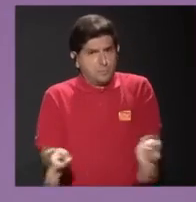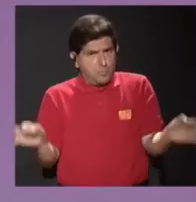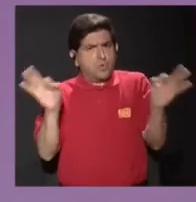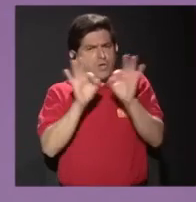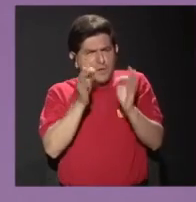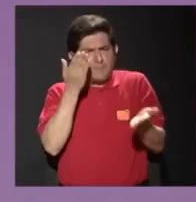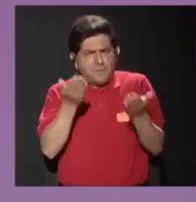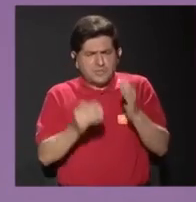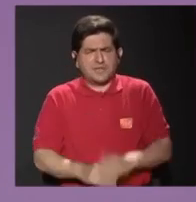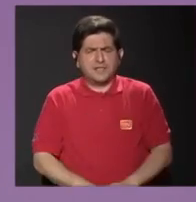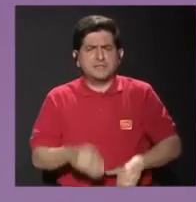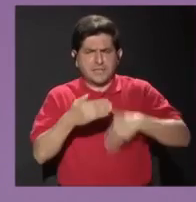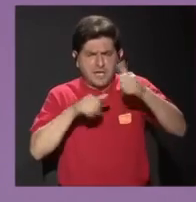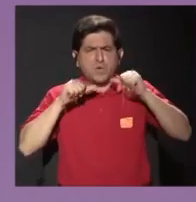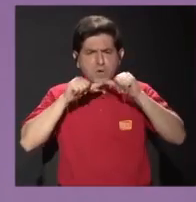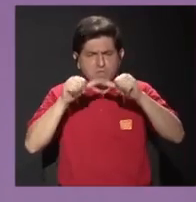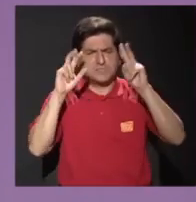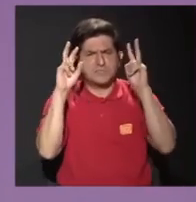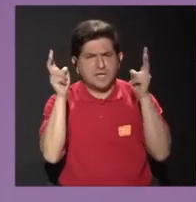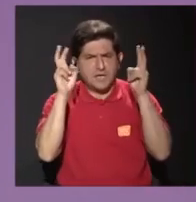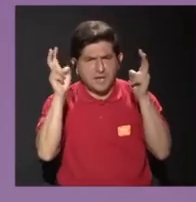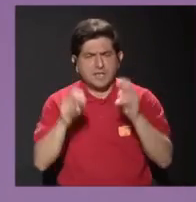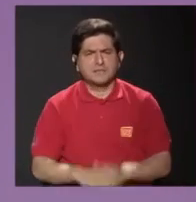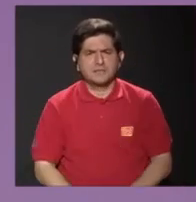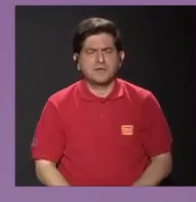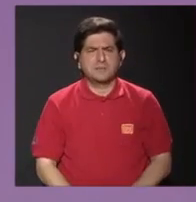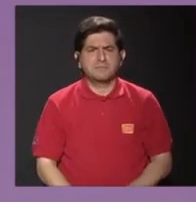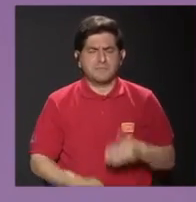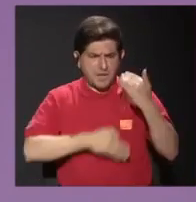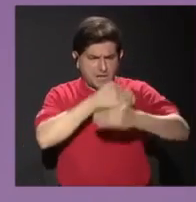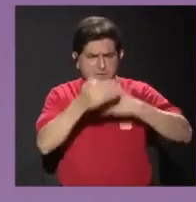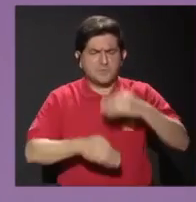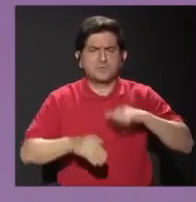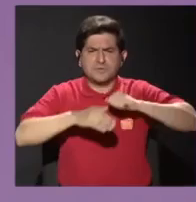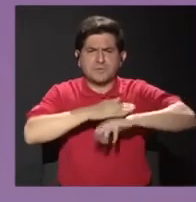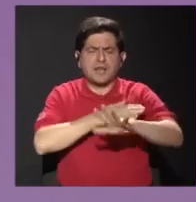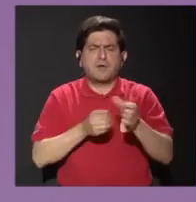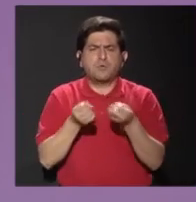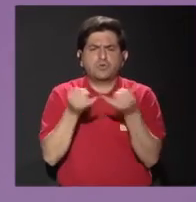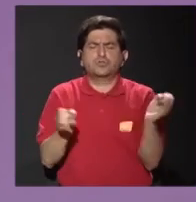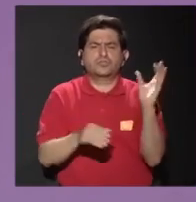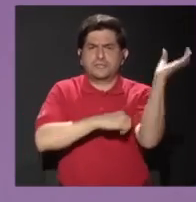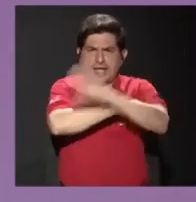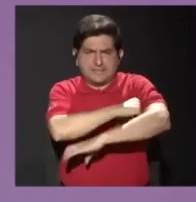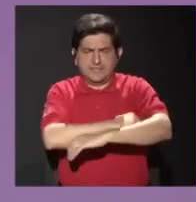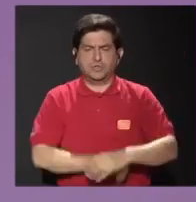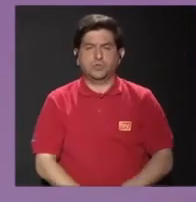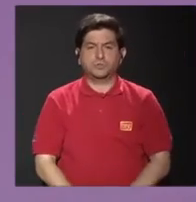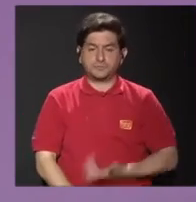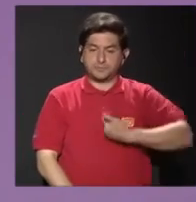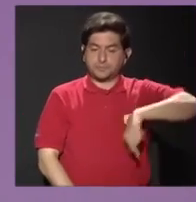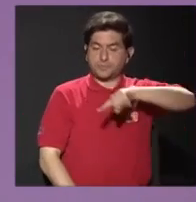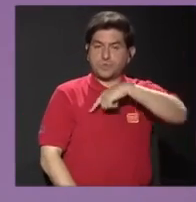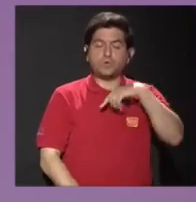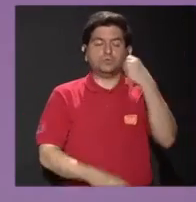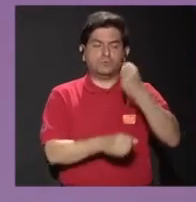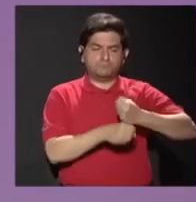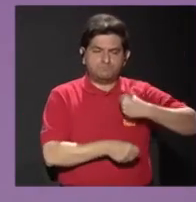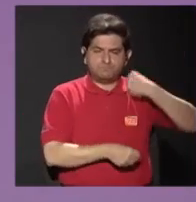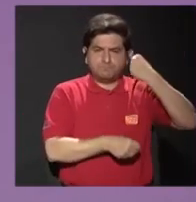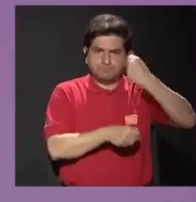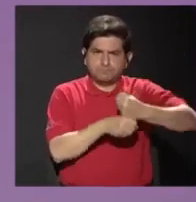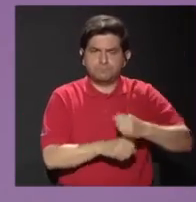para hacer un corte y te retomamos el tema de la del protocolo de aborto impone si nosotros hemos venido haciendo un trabajo